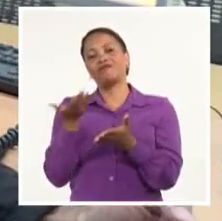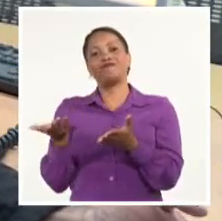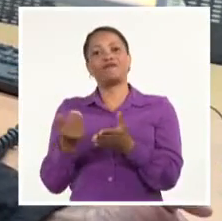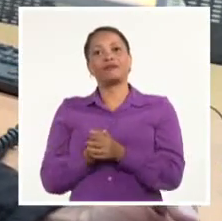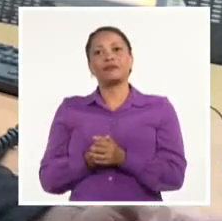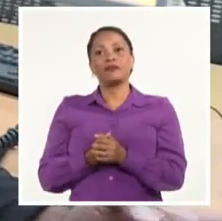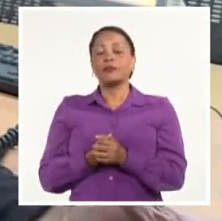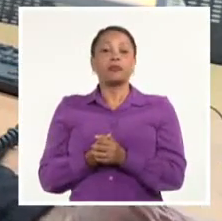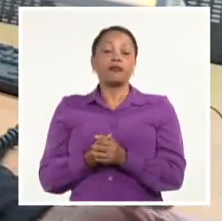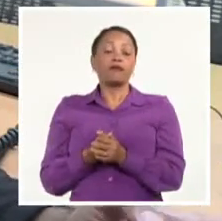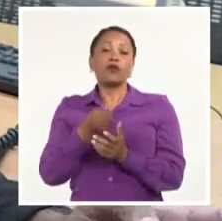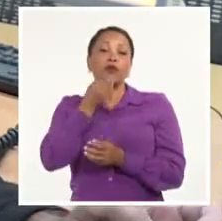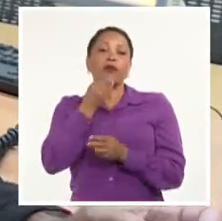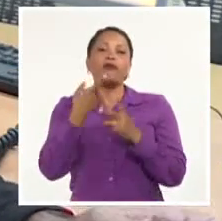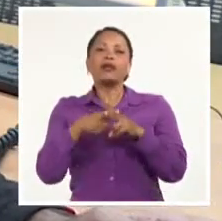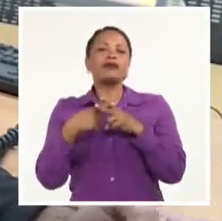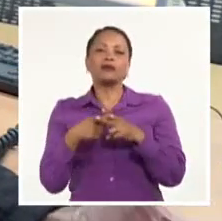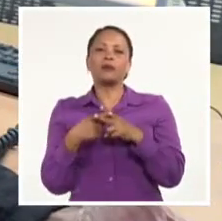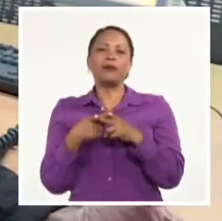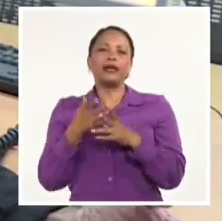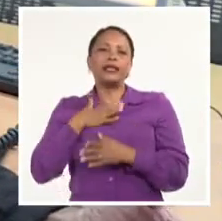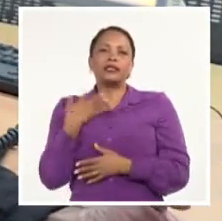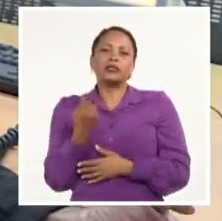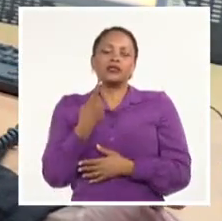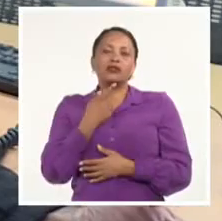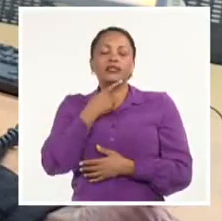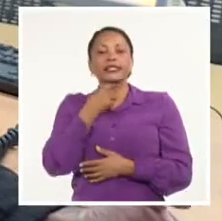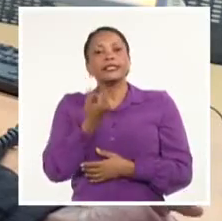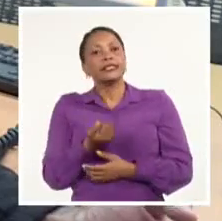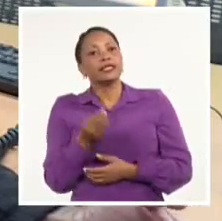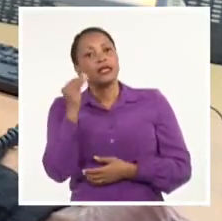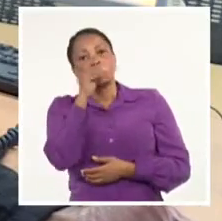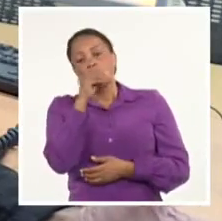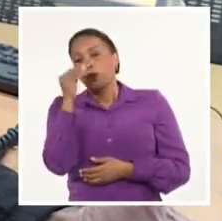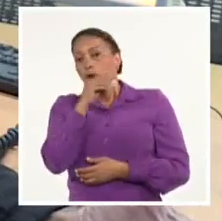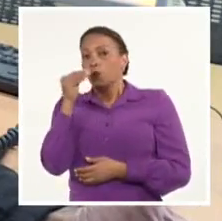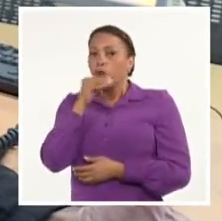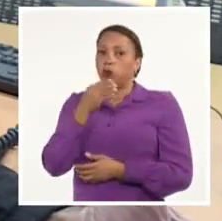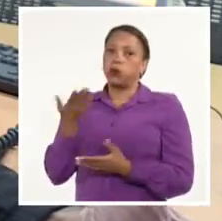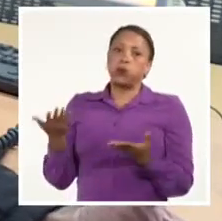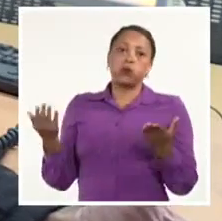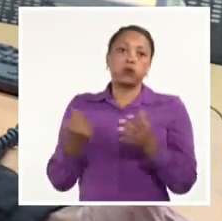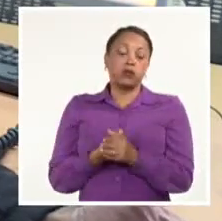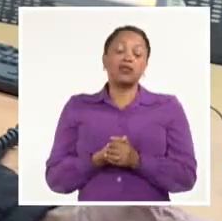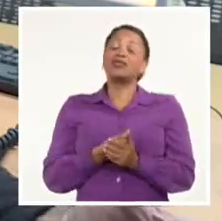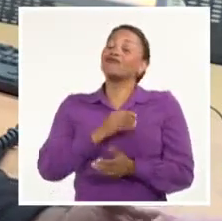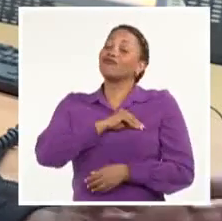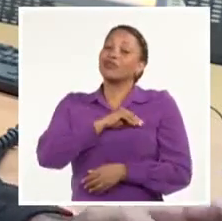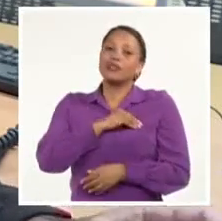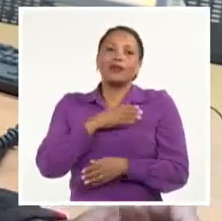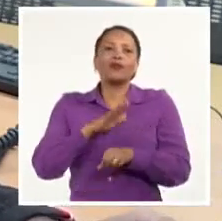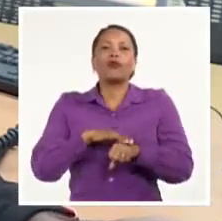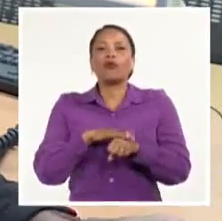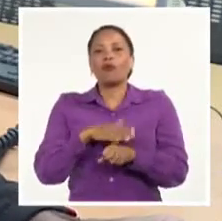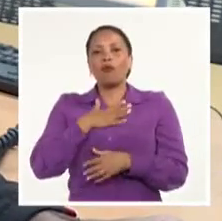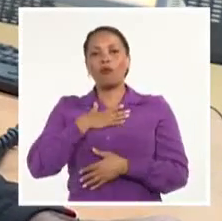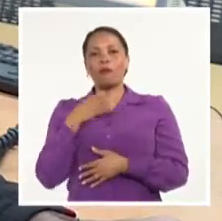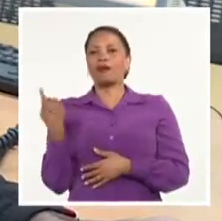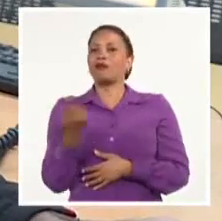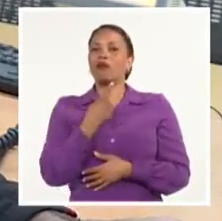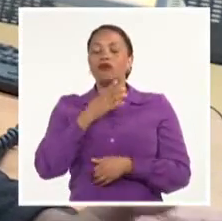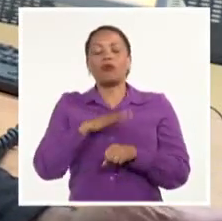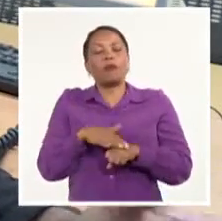porque no es frustración, pero sí viene como una especie de un sentimiento de culpa, vamos a decirlo